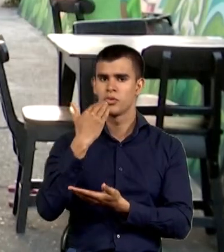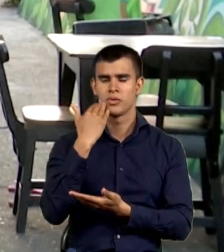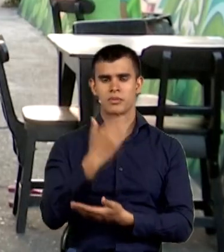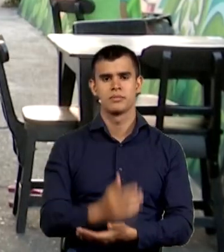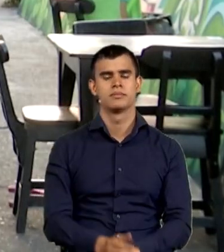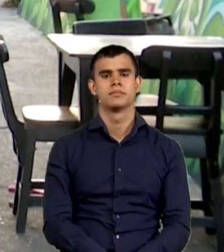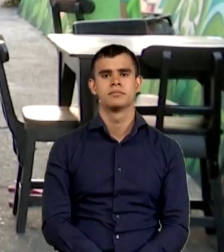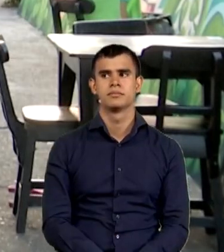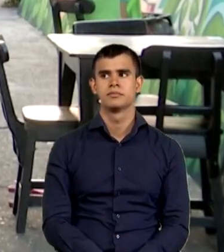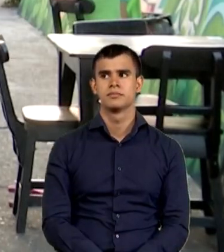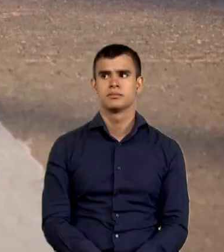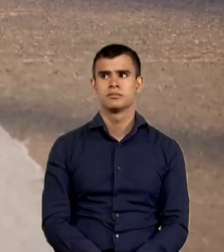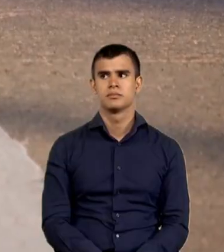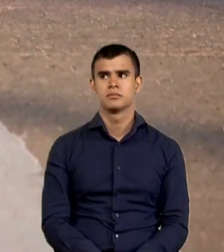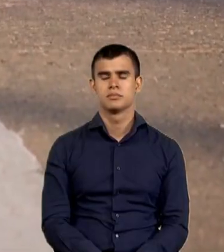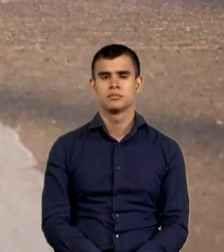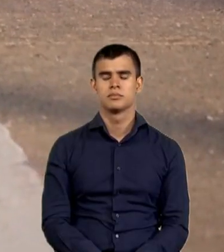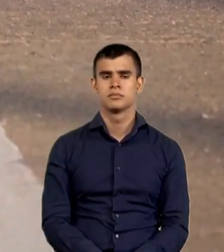historia.